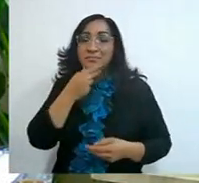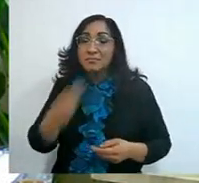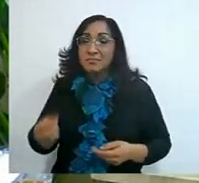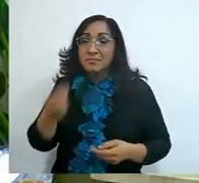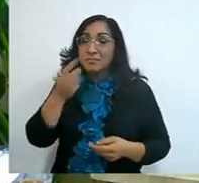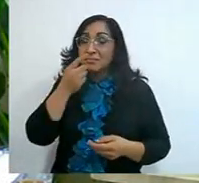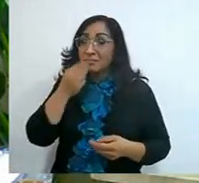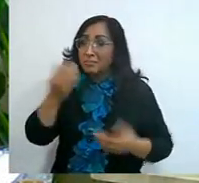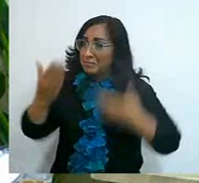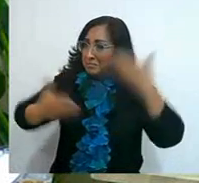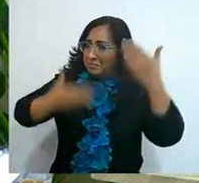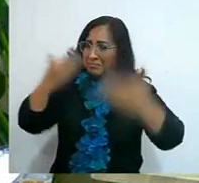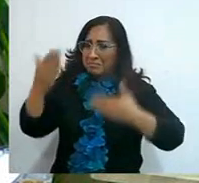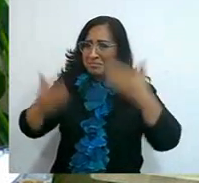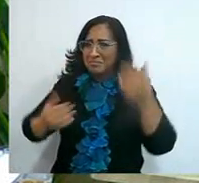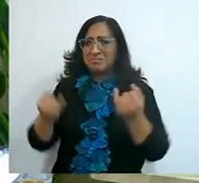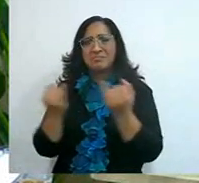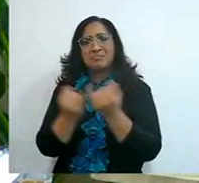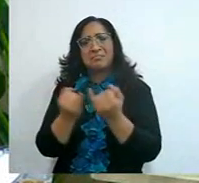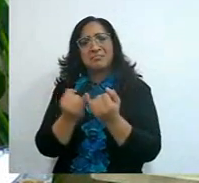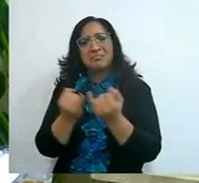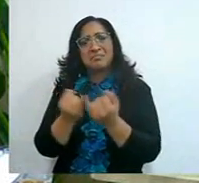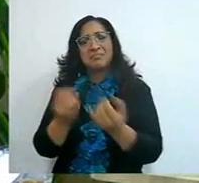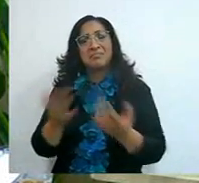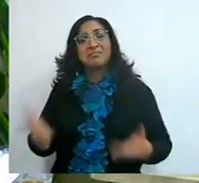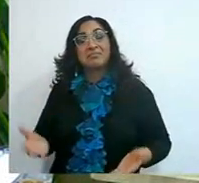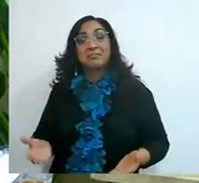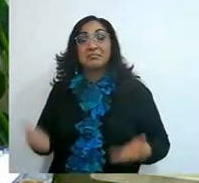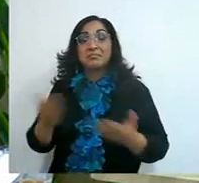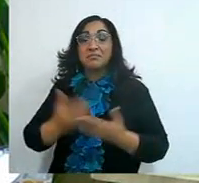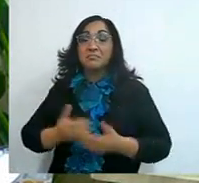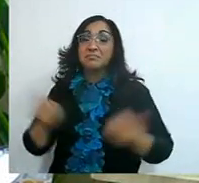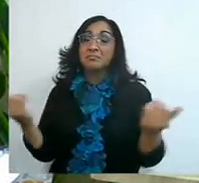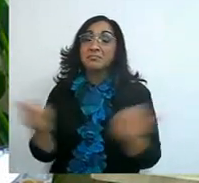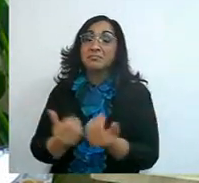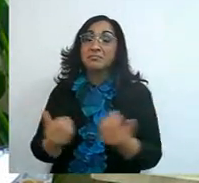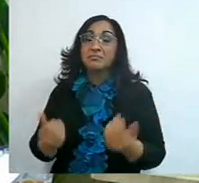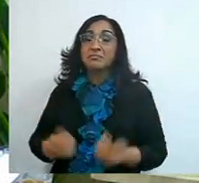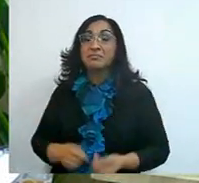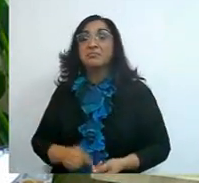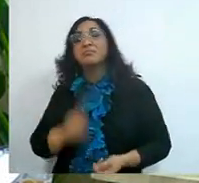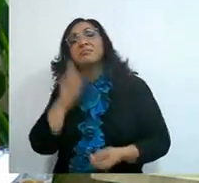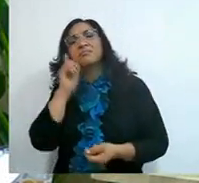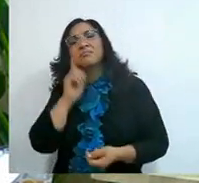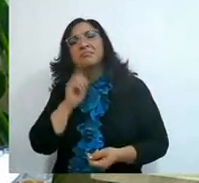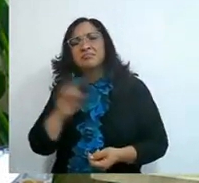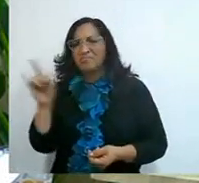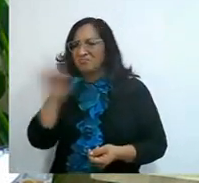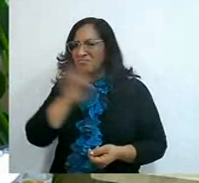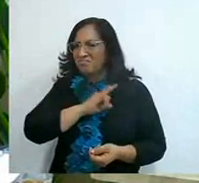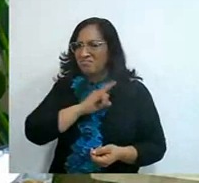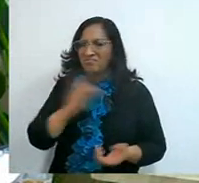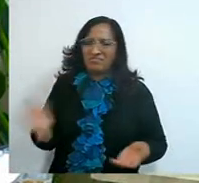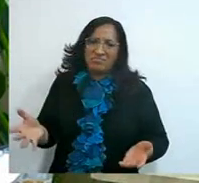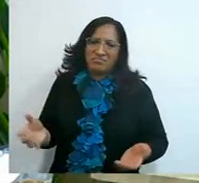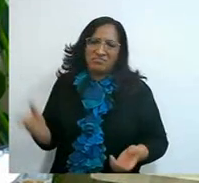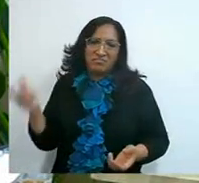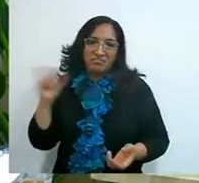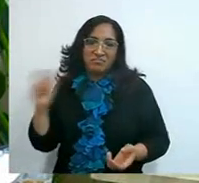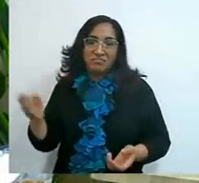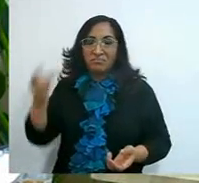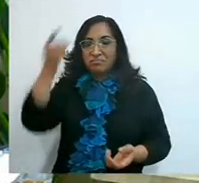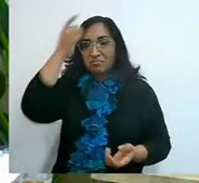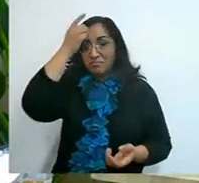así fue enseñado y también hace a la mujer la afea cuando